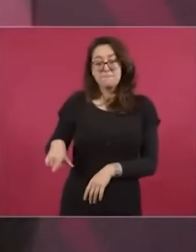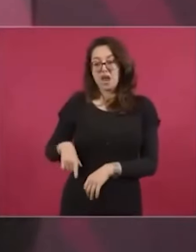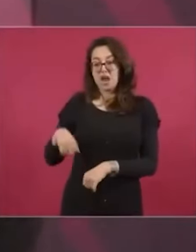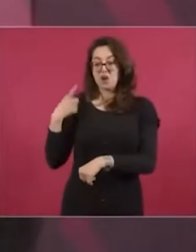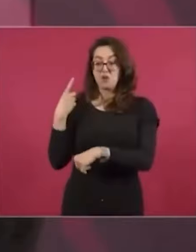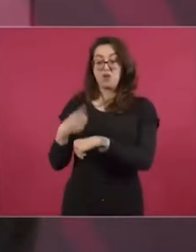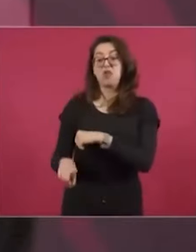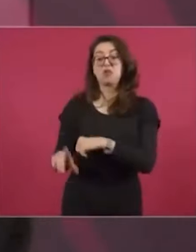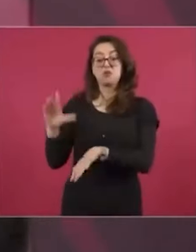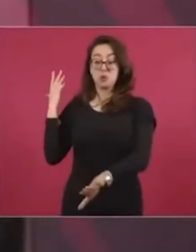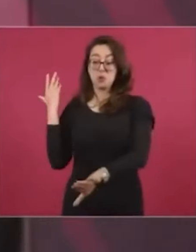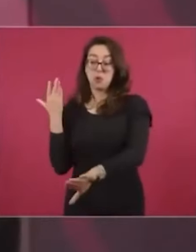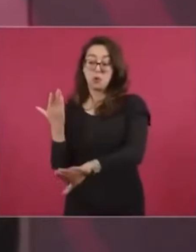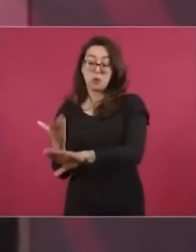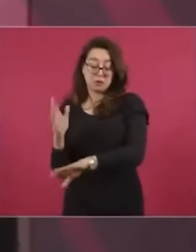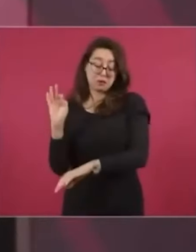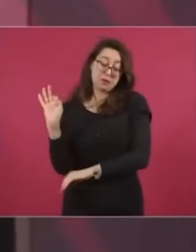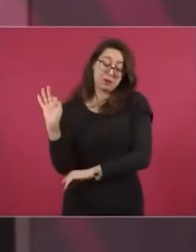daños, ¿no?